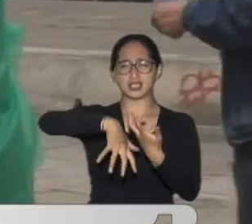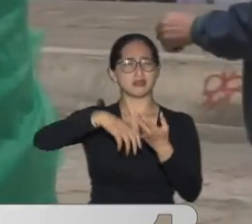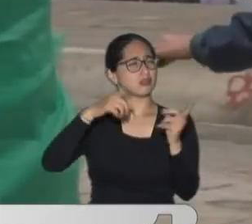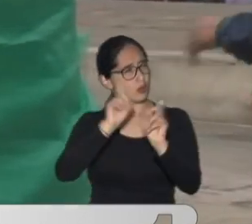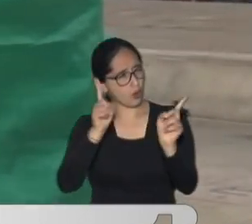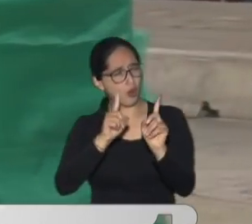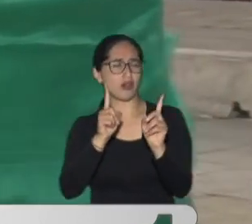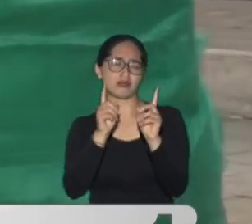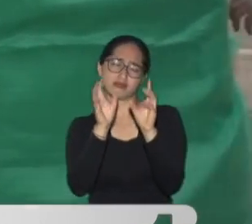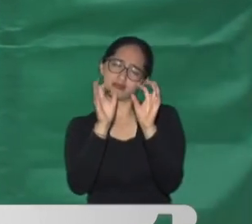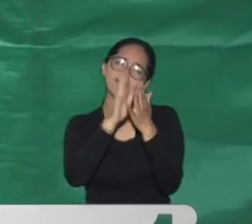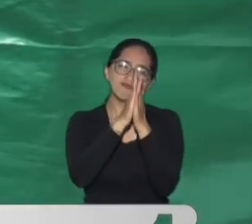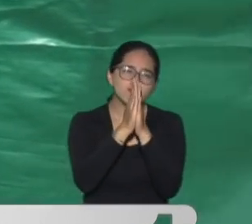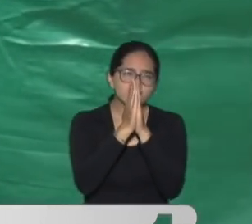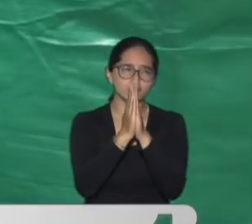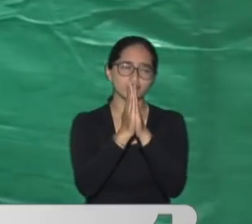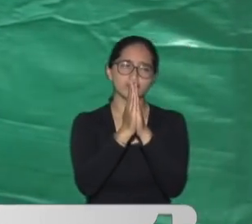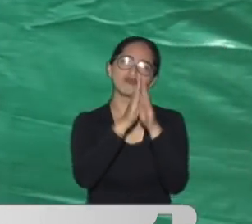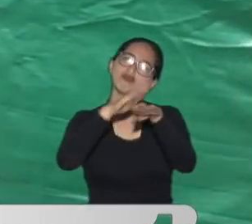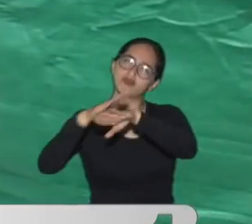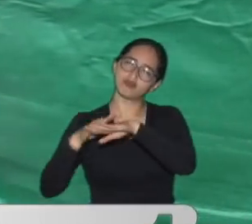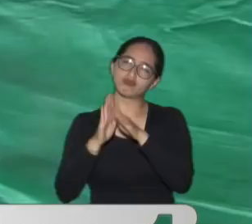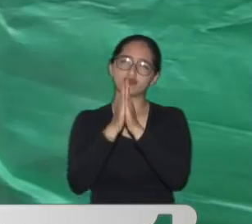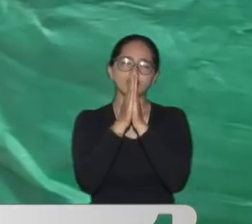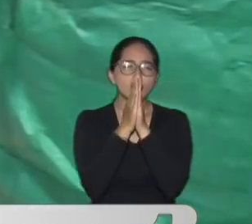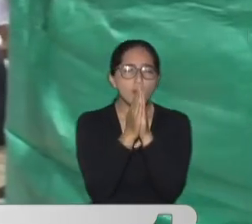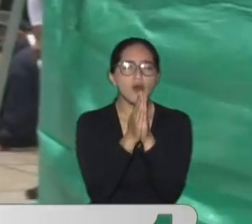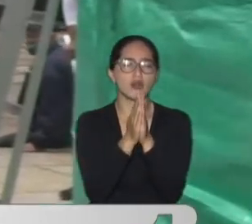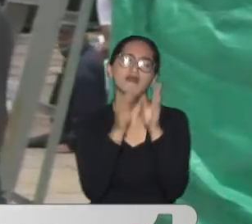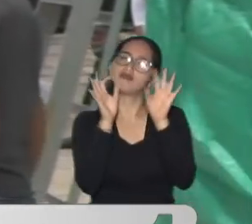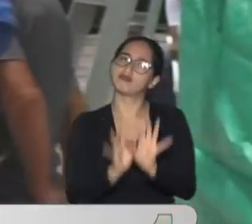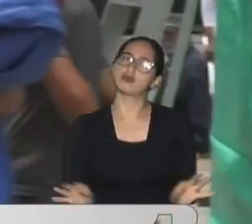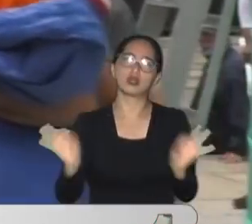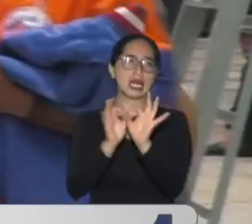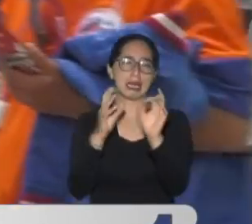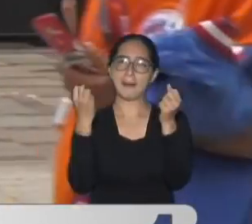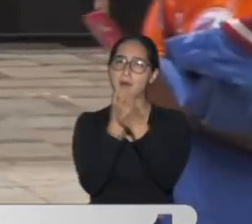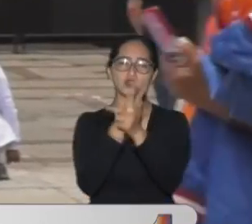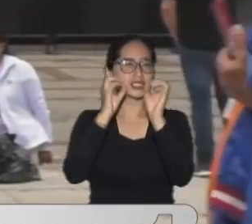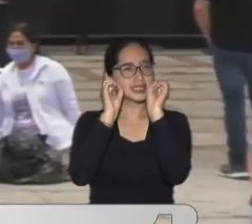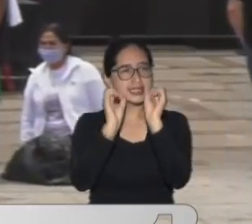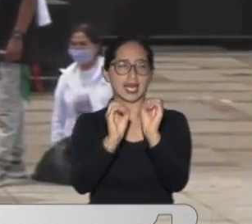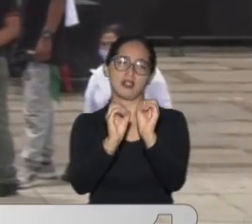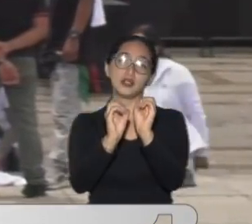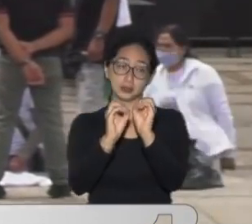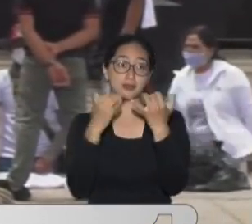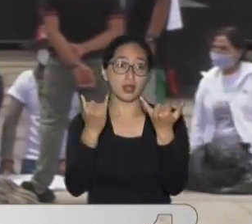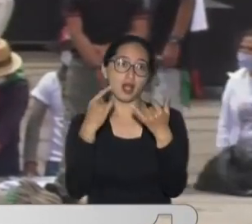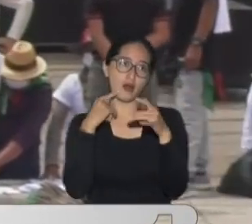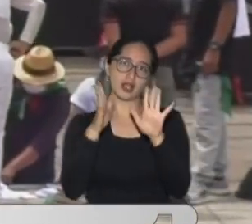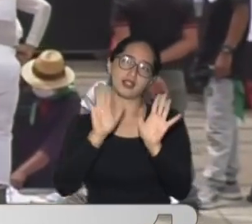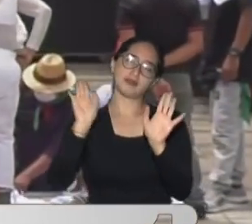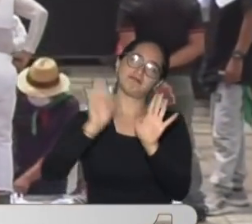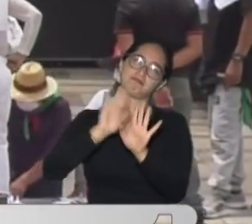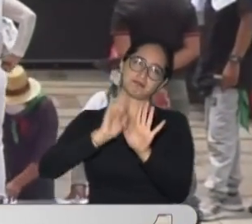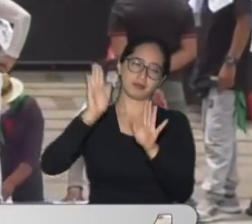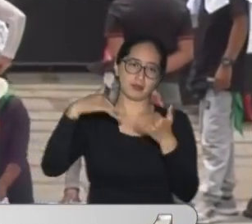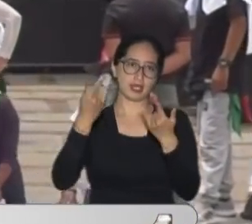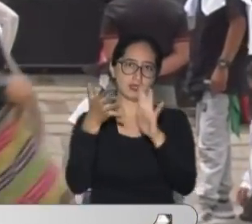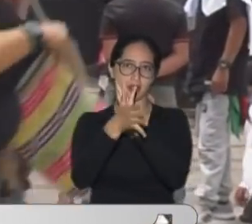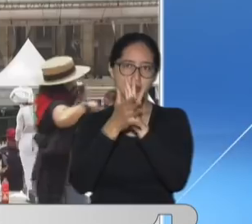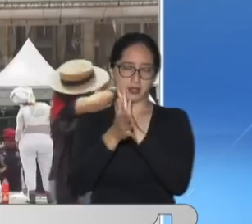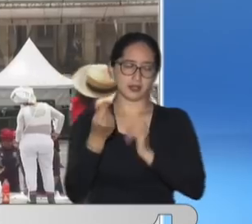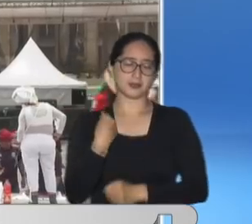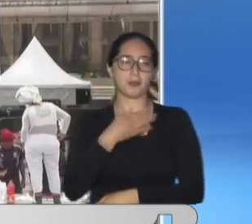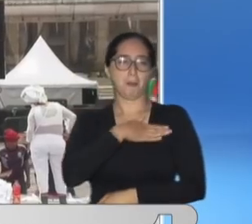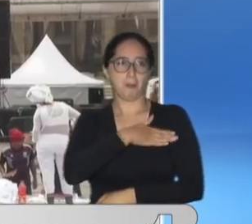no empiecen con disturbios ni con ninguna clase de violencia. Me despido con este panorama desde la Plaza de Bolívar, informó Stig